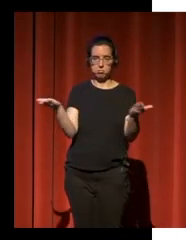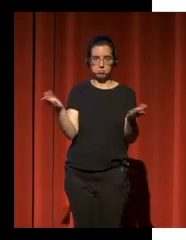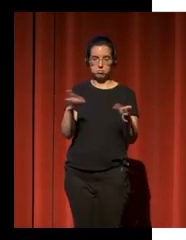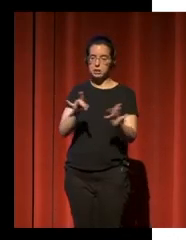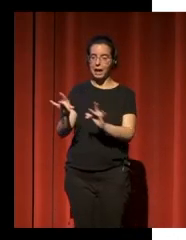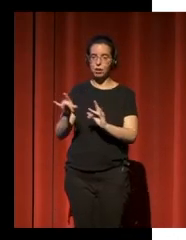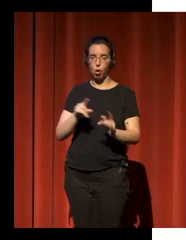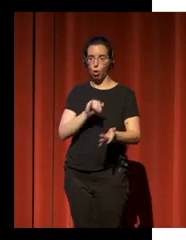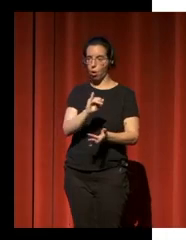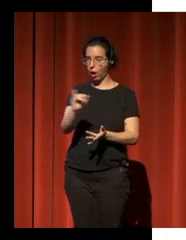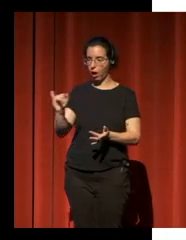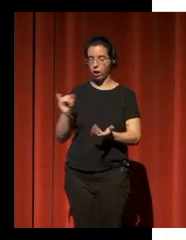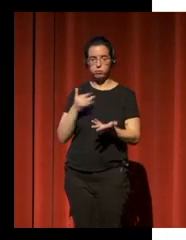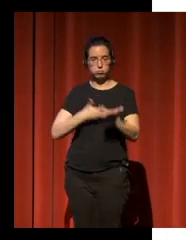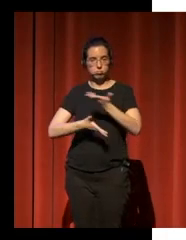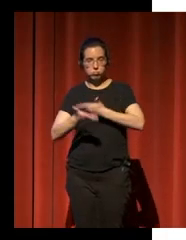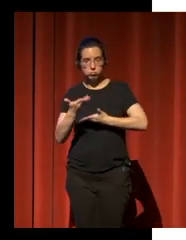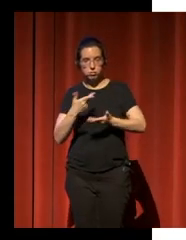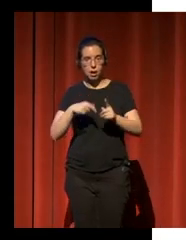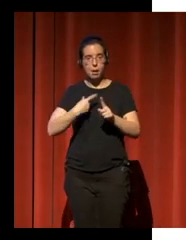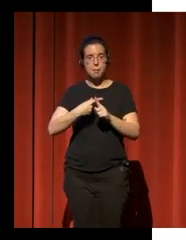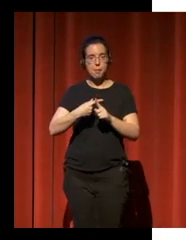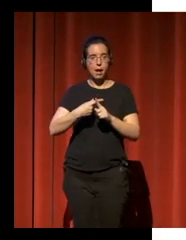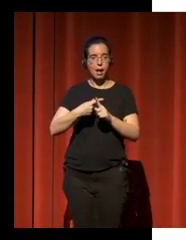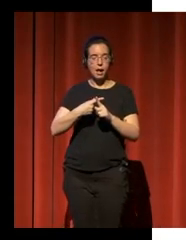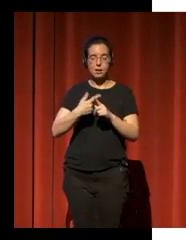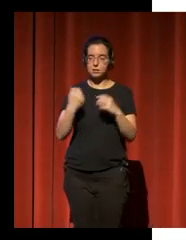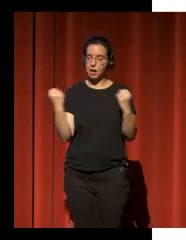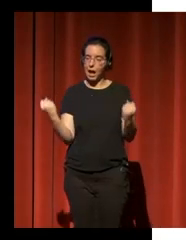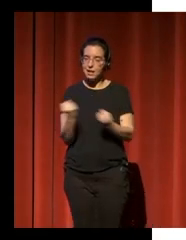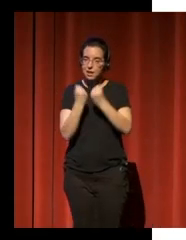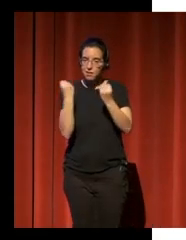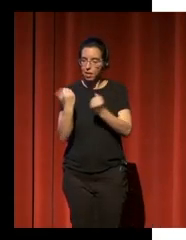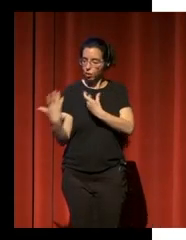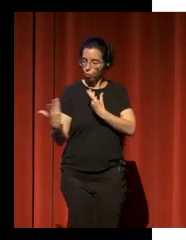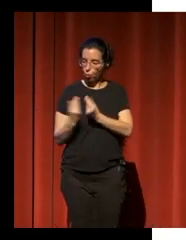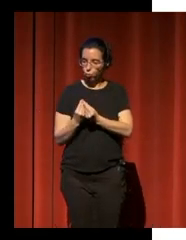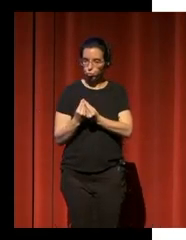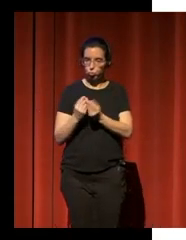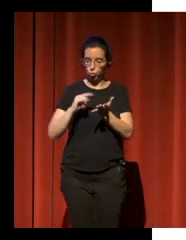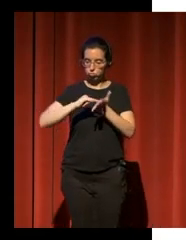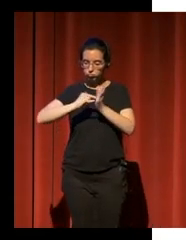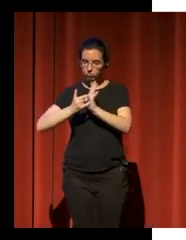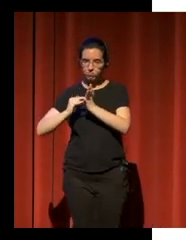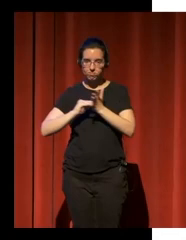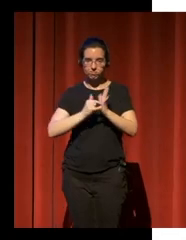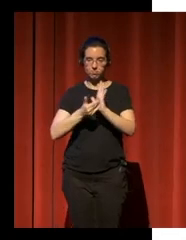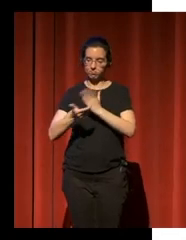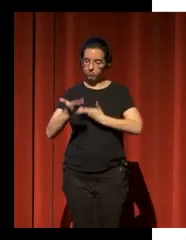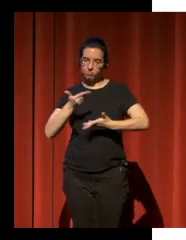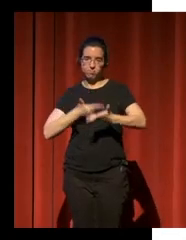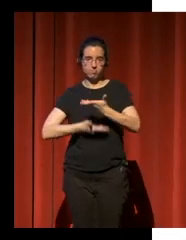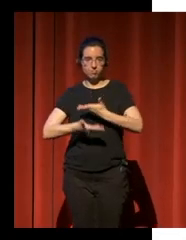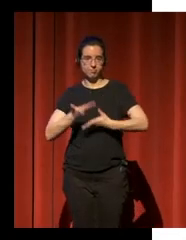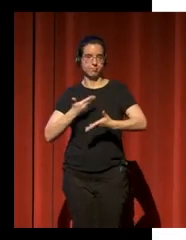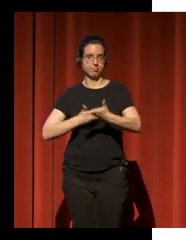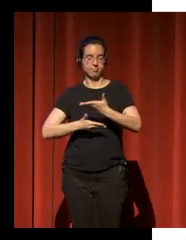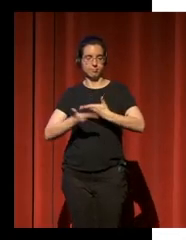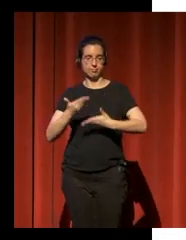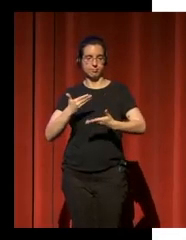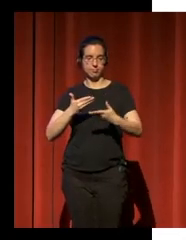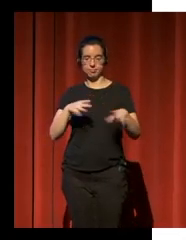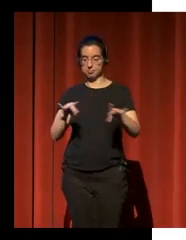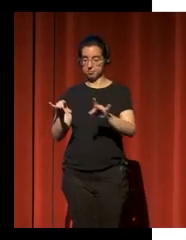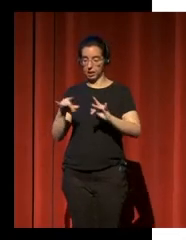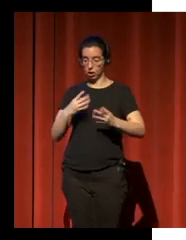no no y programar actividades conjuntamente con ellos y ellas en en el